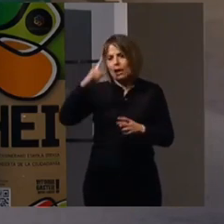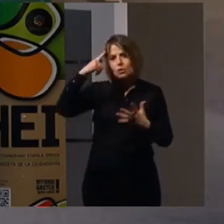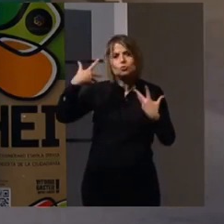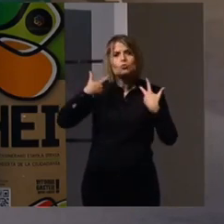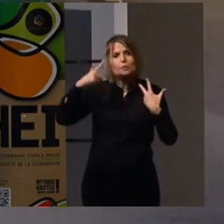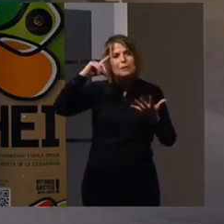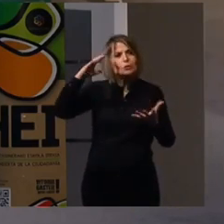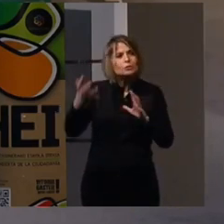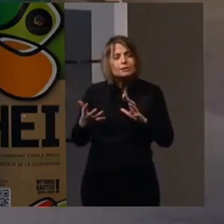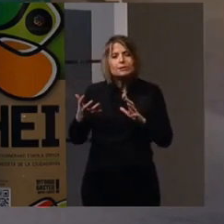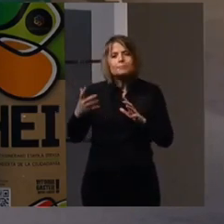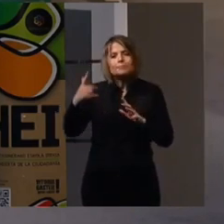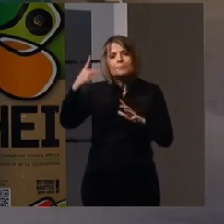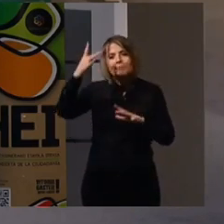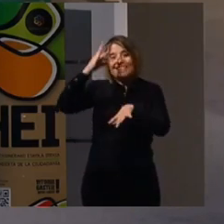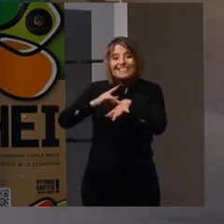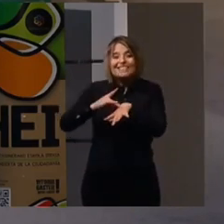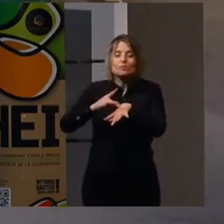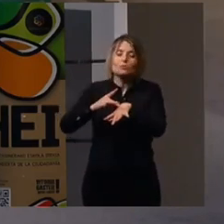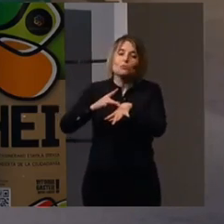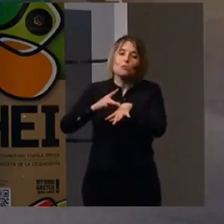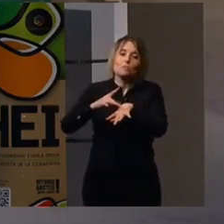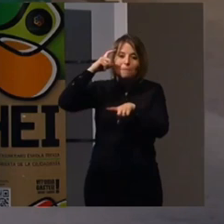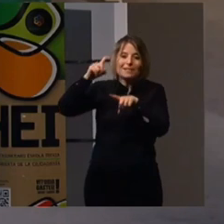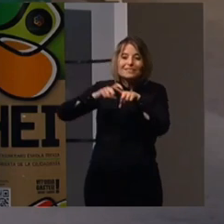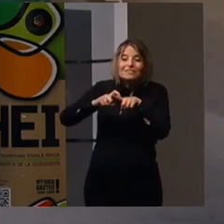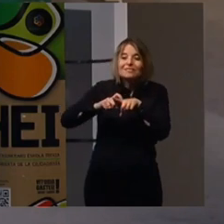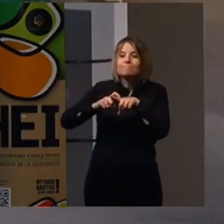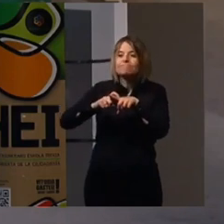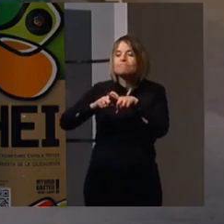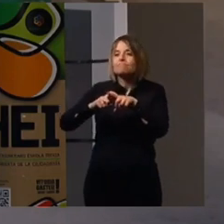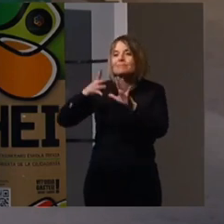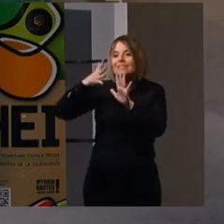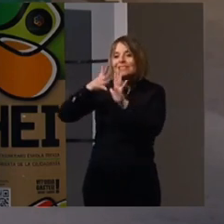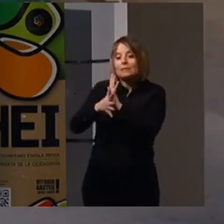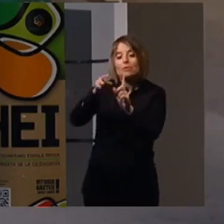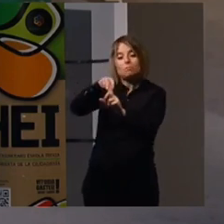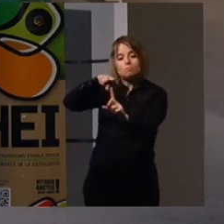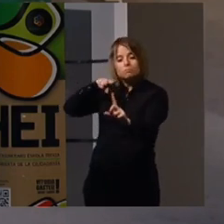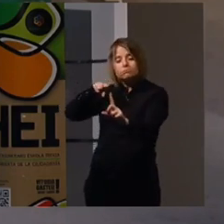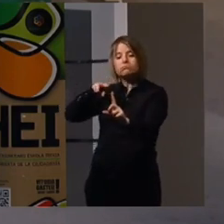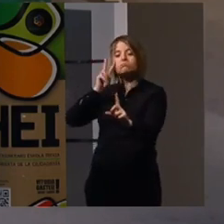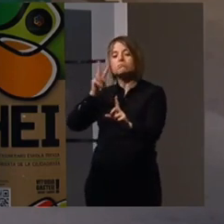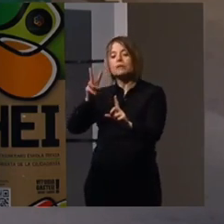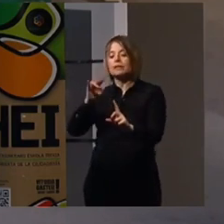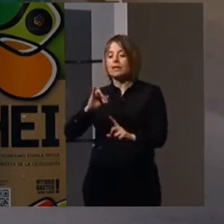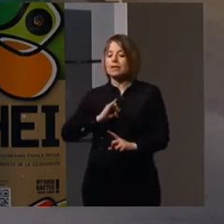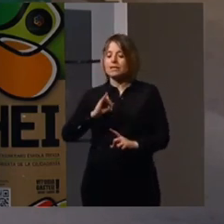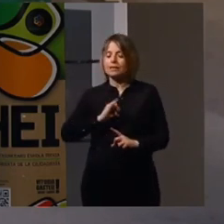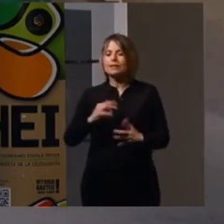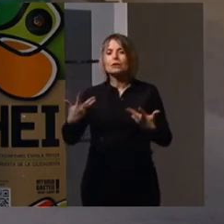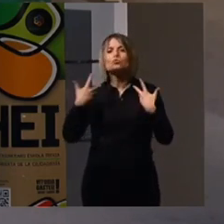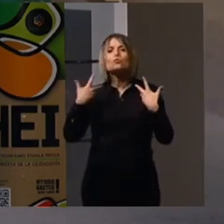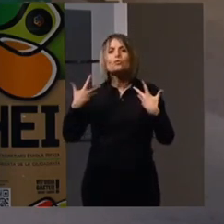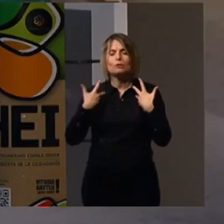psíquico, la psicopatología permite describir desde un punto de vista y desde un ángulo pues, la identidad y el